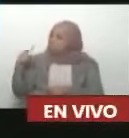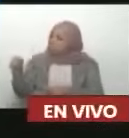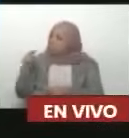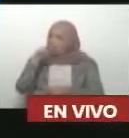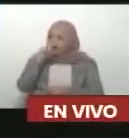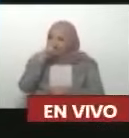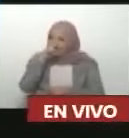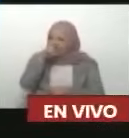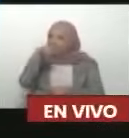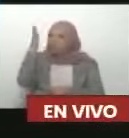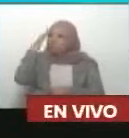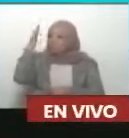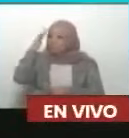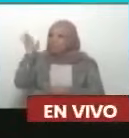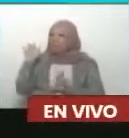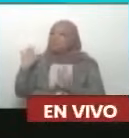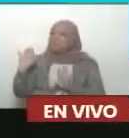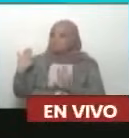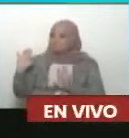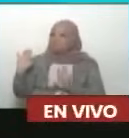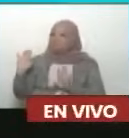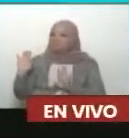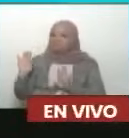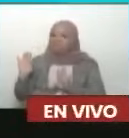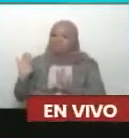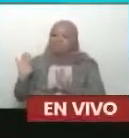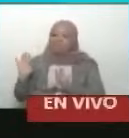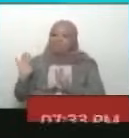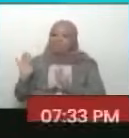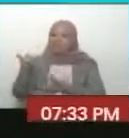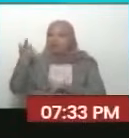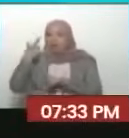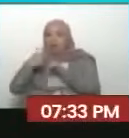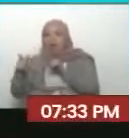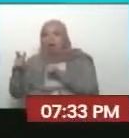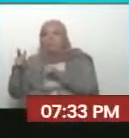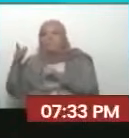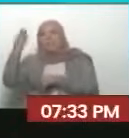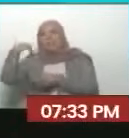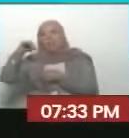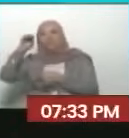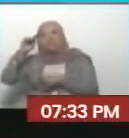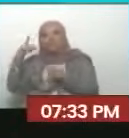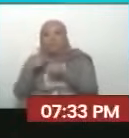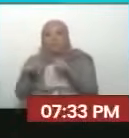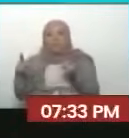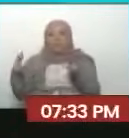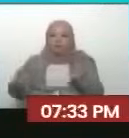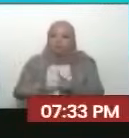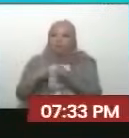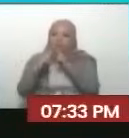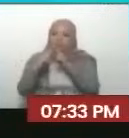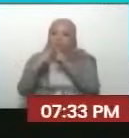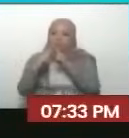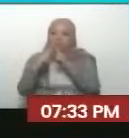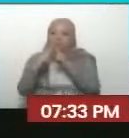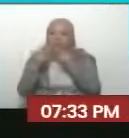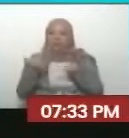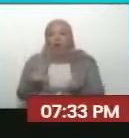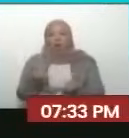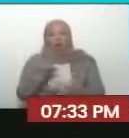Ella sabe. Nos conocíamos de otras vidas, pero no nos habíamos reencontrado en esta